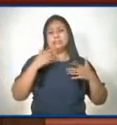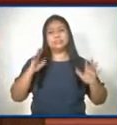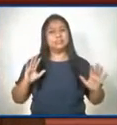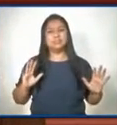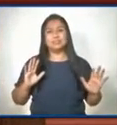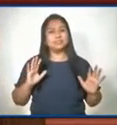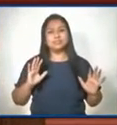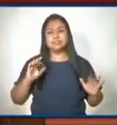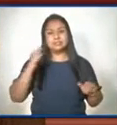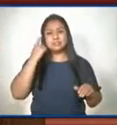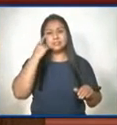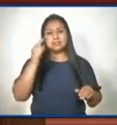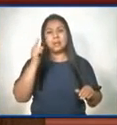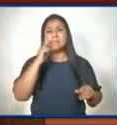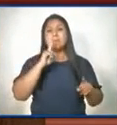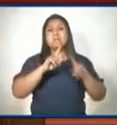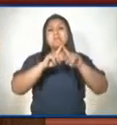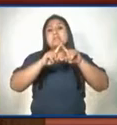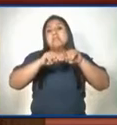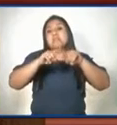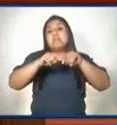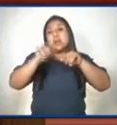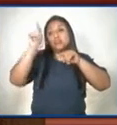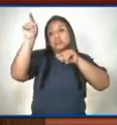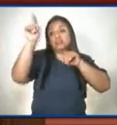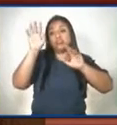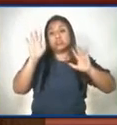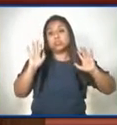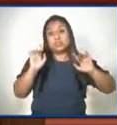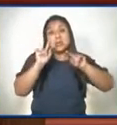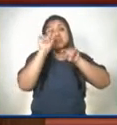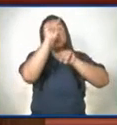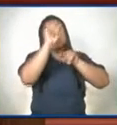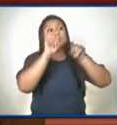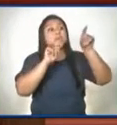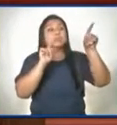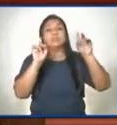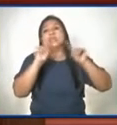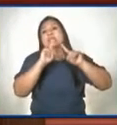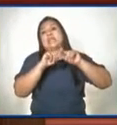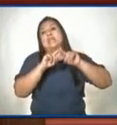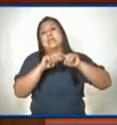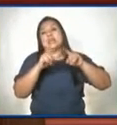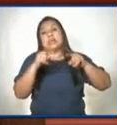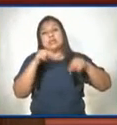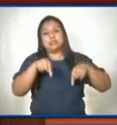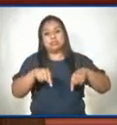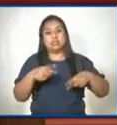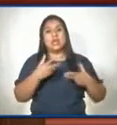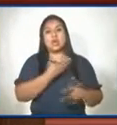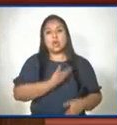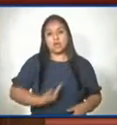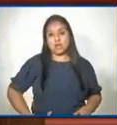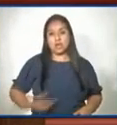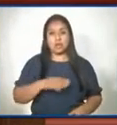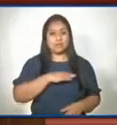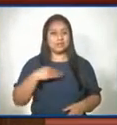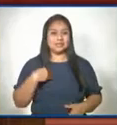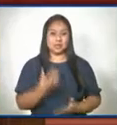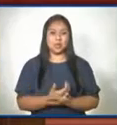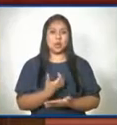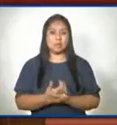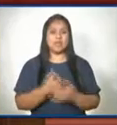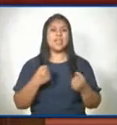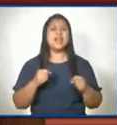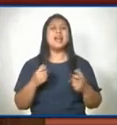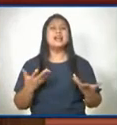de las exportaciones depende de los exportadores. Lo que hace el gobierno, y en este caso el Ministerio de Economía, es